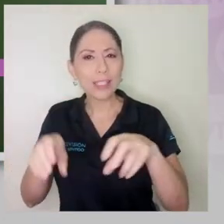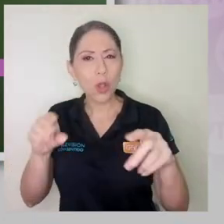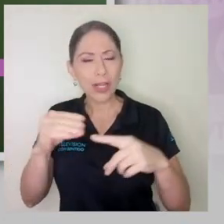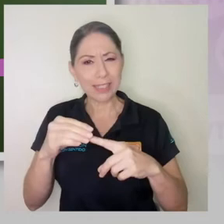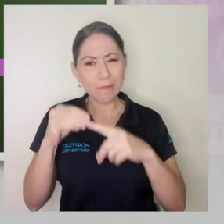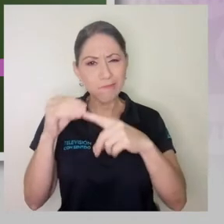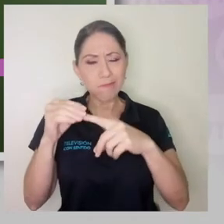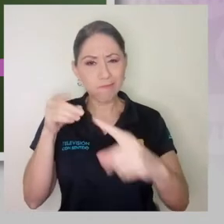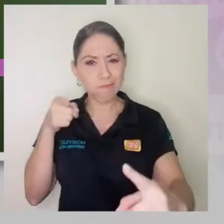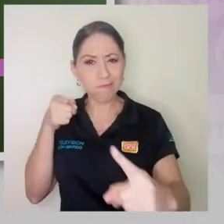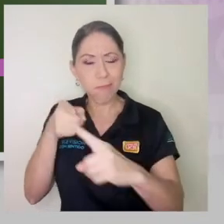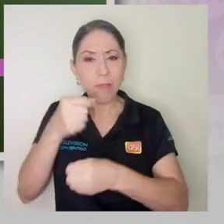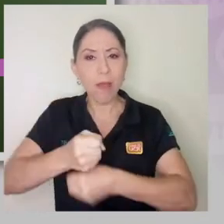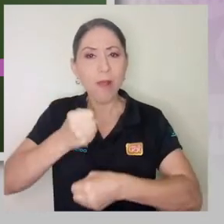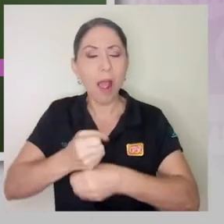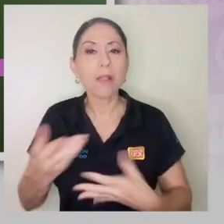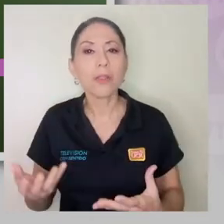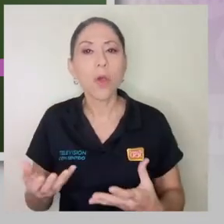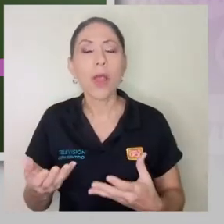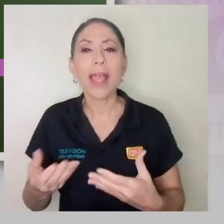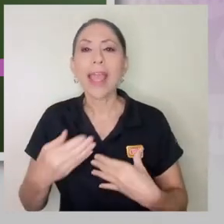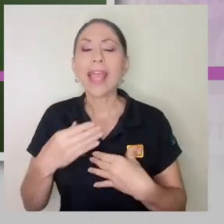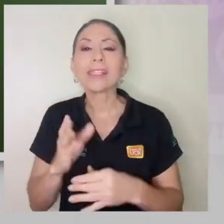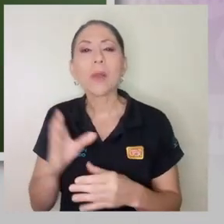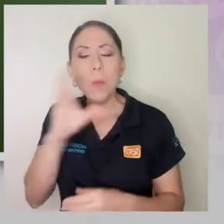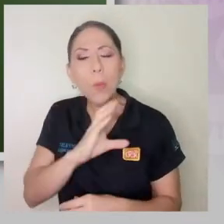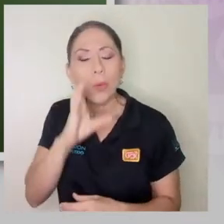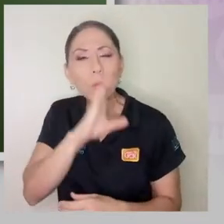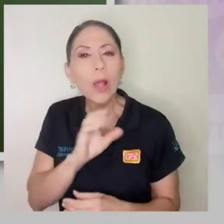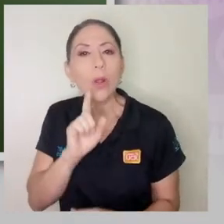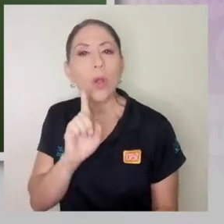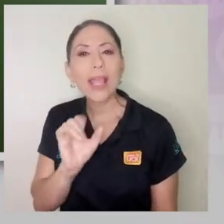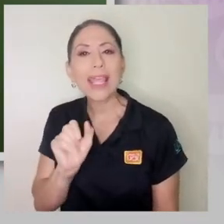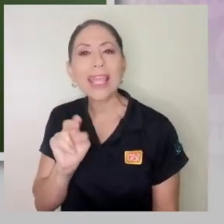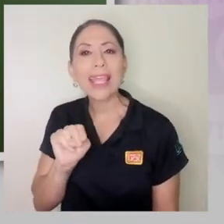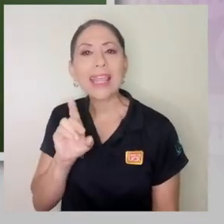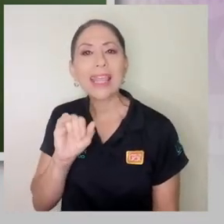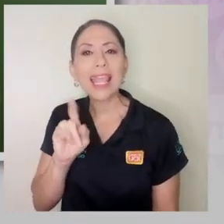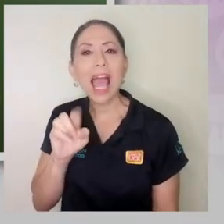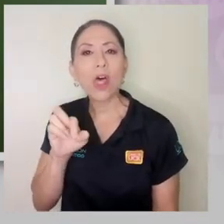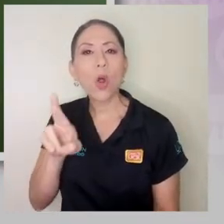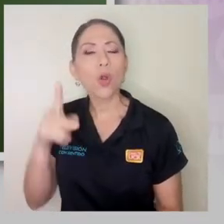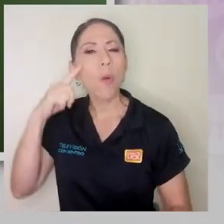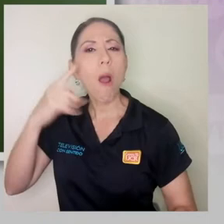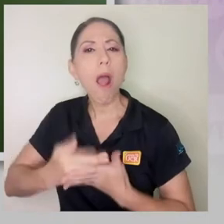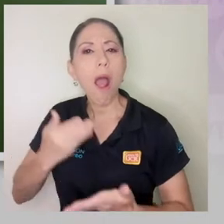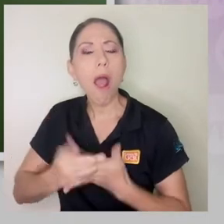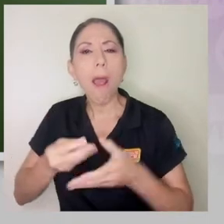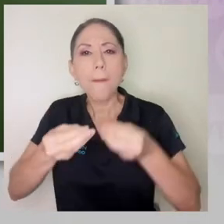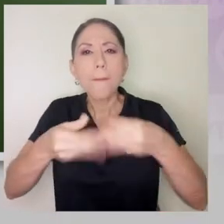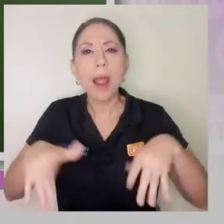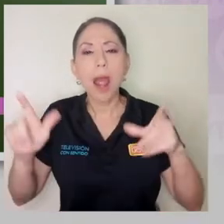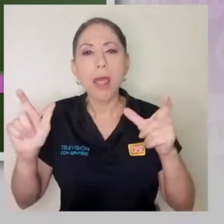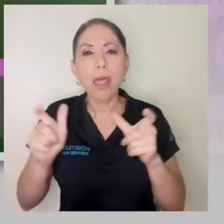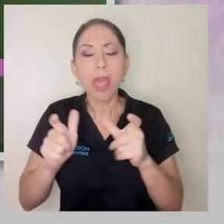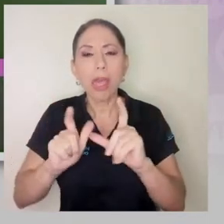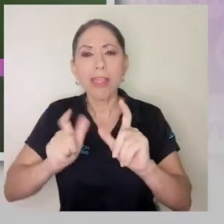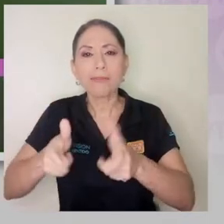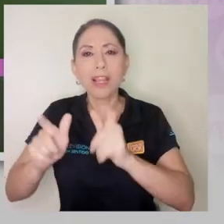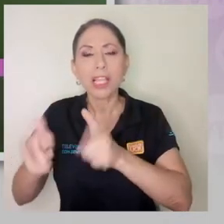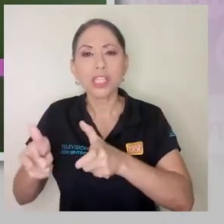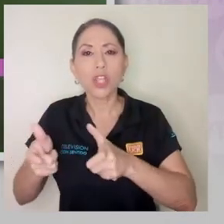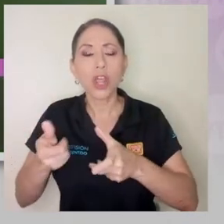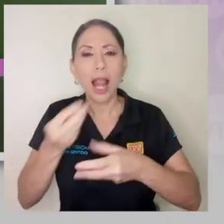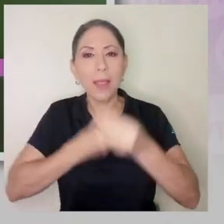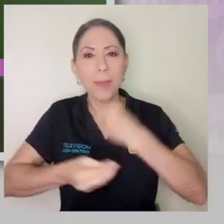que está trabajando es la generación de un indicador de pérdida y desperdicio de alimentos.